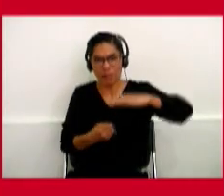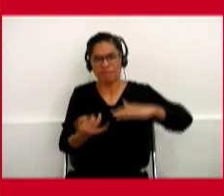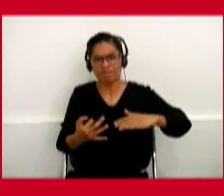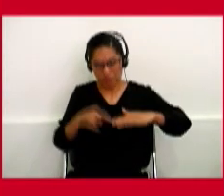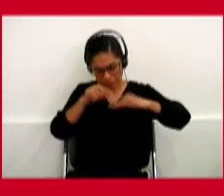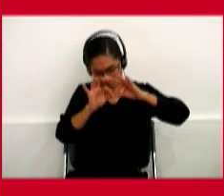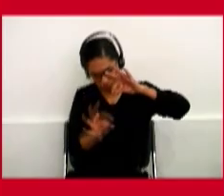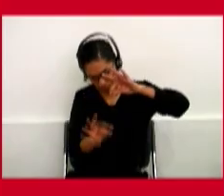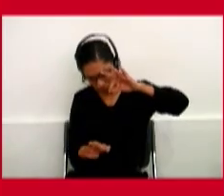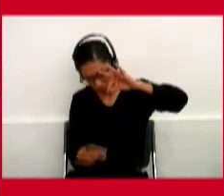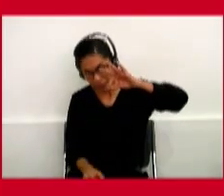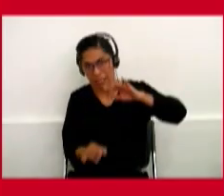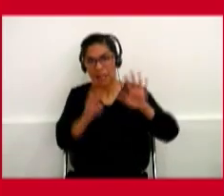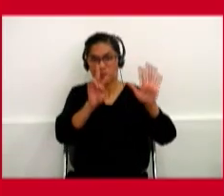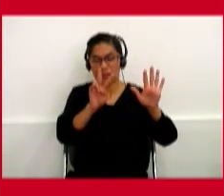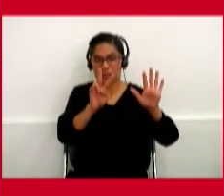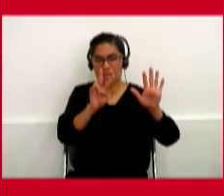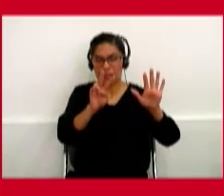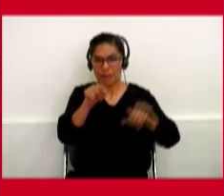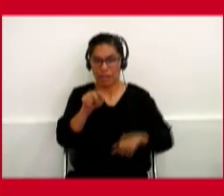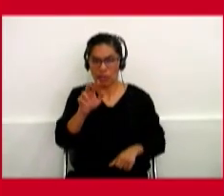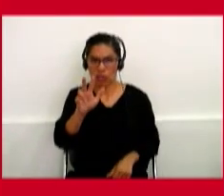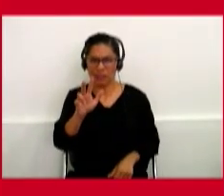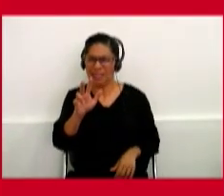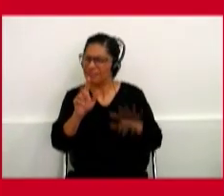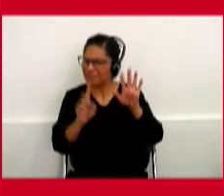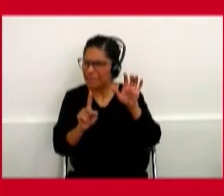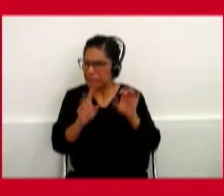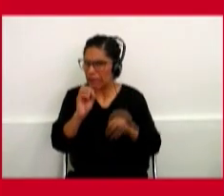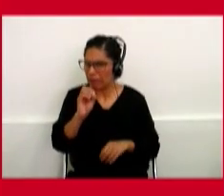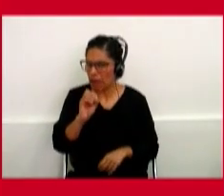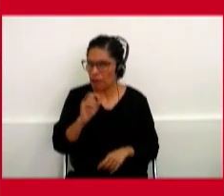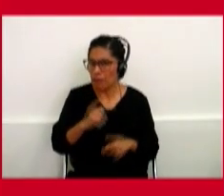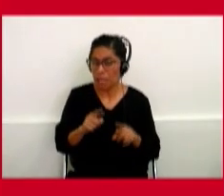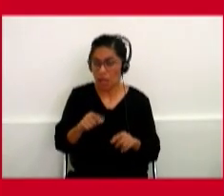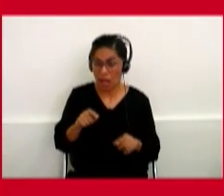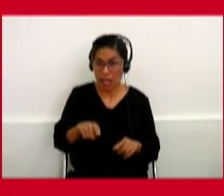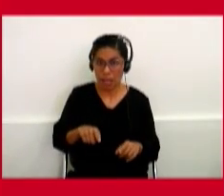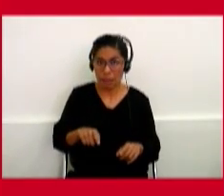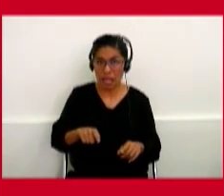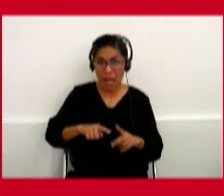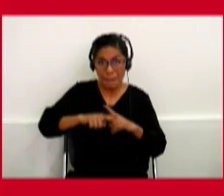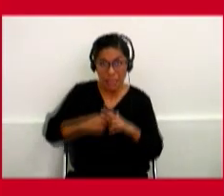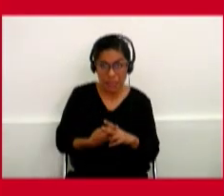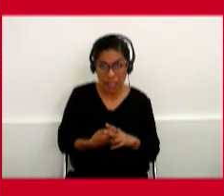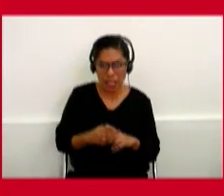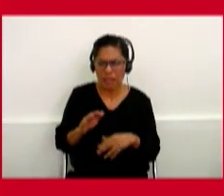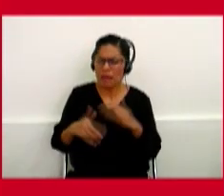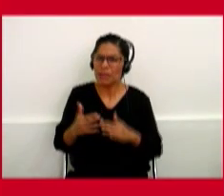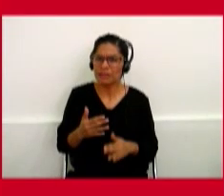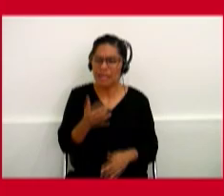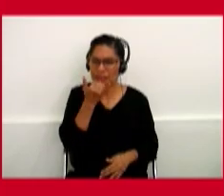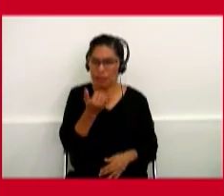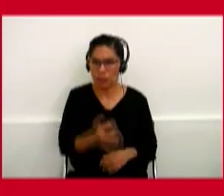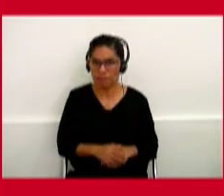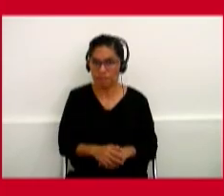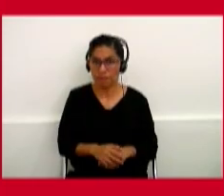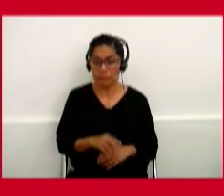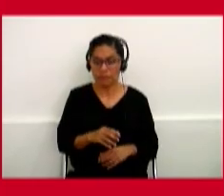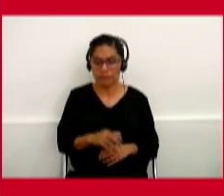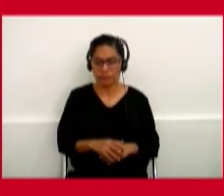Entonces, 7,70 metros para un tercer arranque, ya no. Pero ¿qué más hacemos? Esto fue lo que